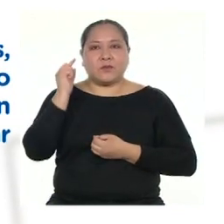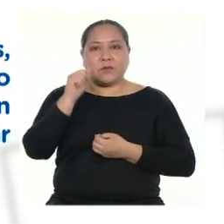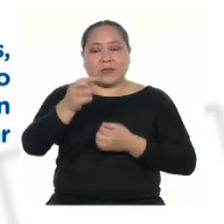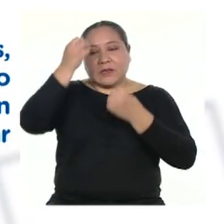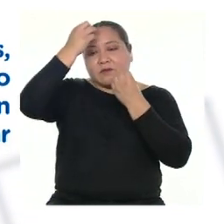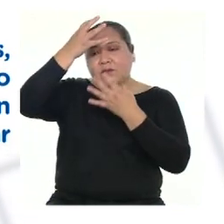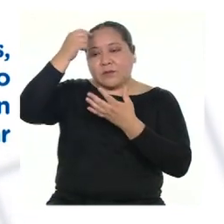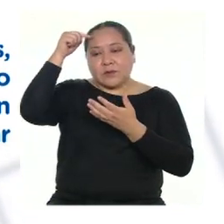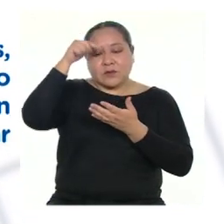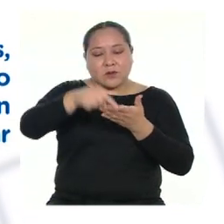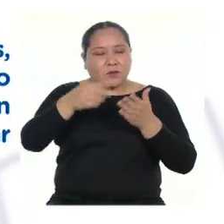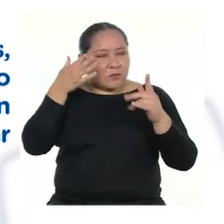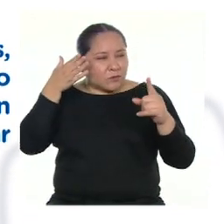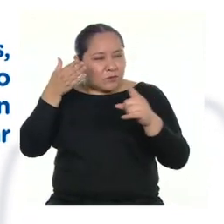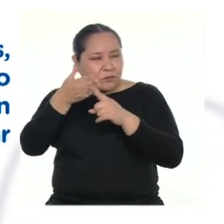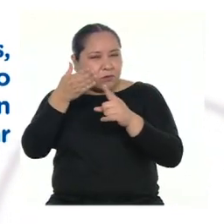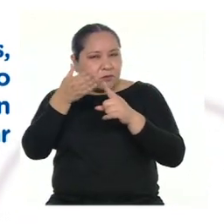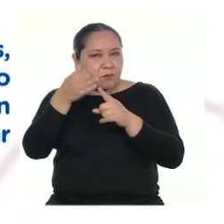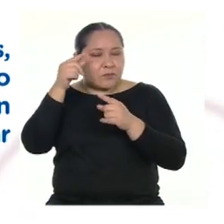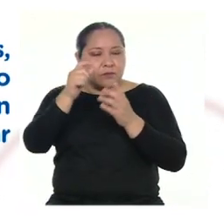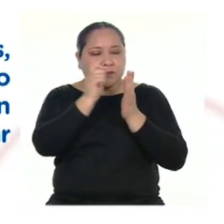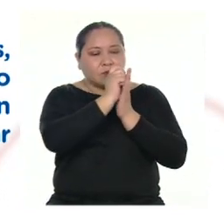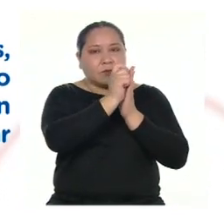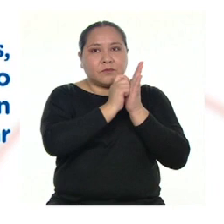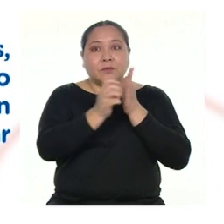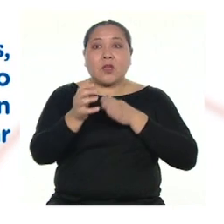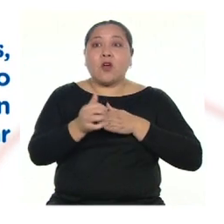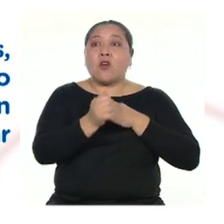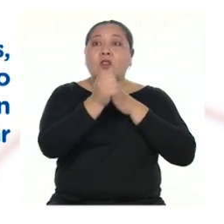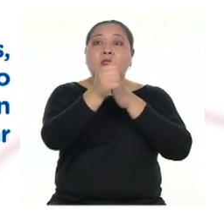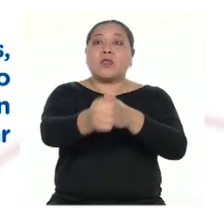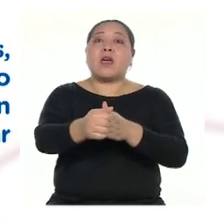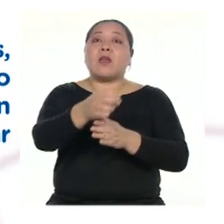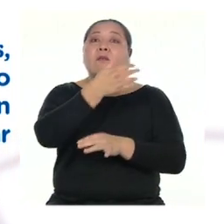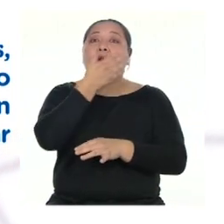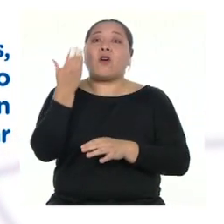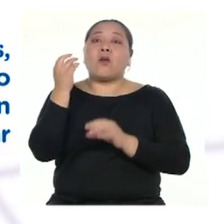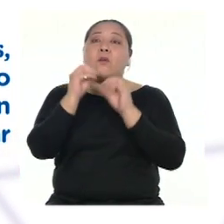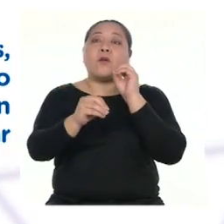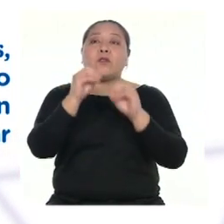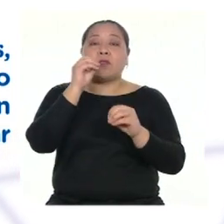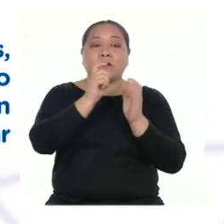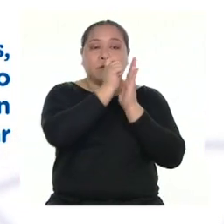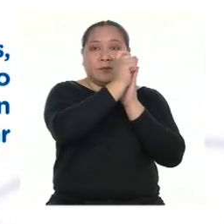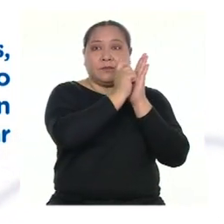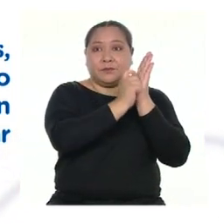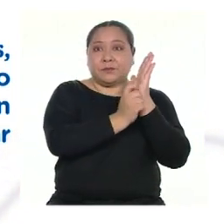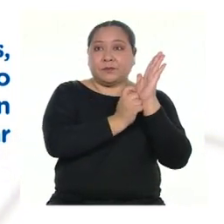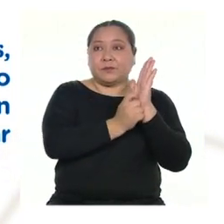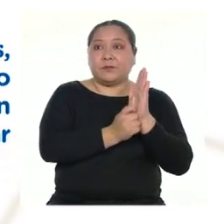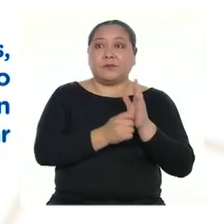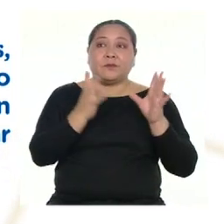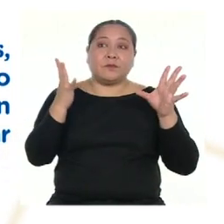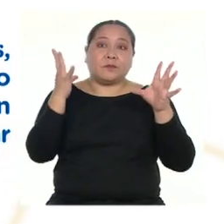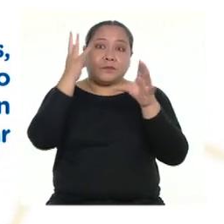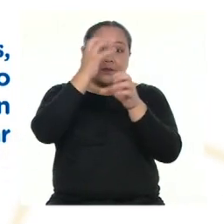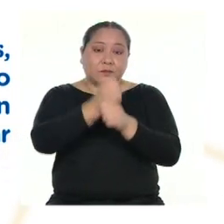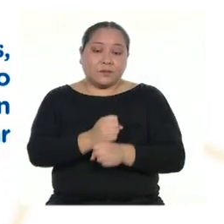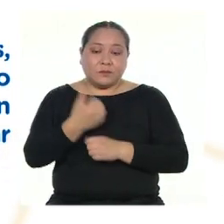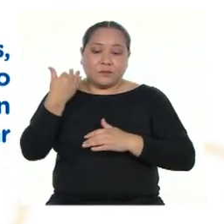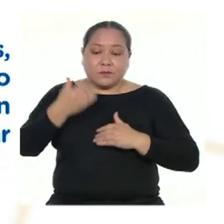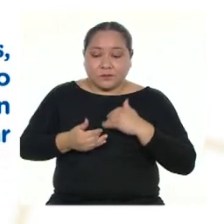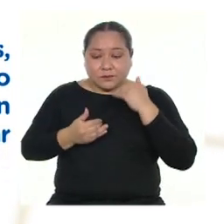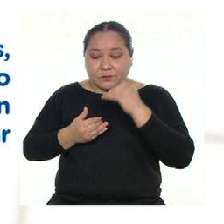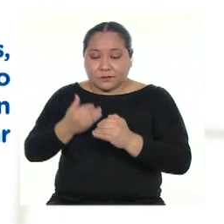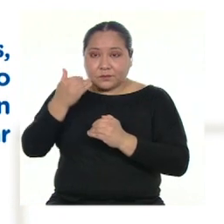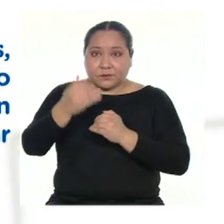dentro de ese cuadro específico va a cumplir el rol de orientarte mucho mejor en el planteamiento de tu texto, ya que simplifica los pasos que debes